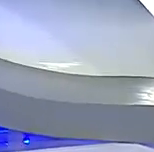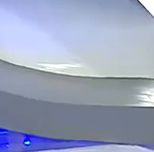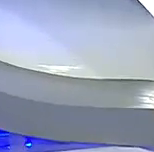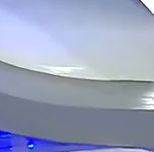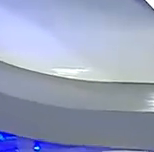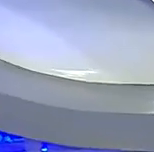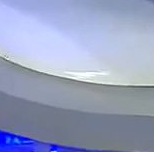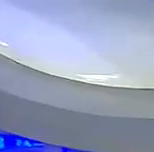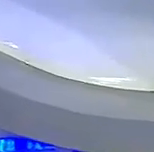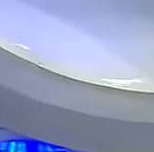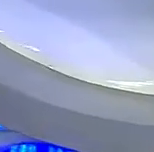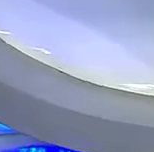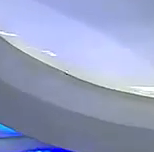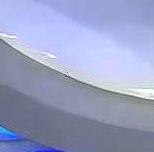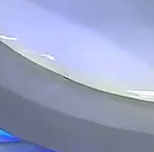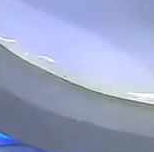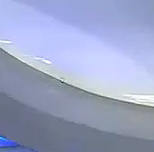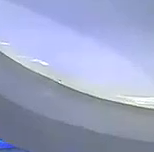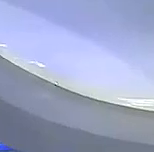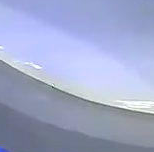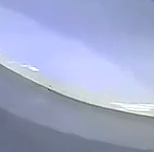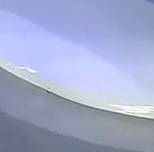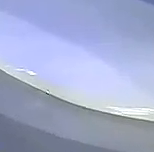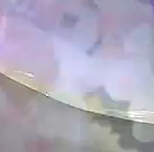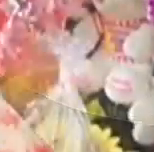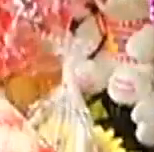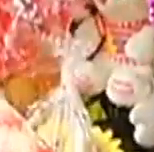las más preferidas. Veamos.